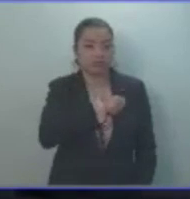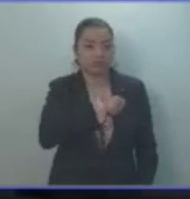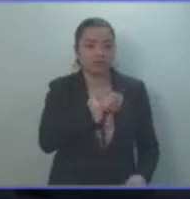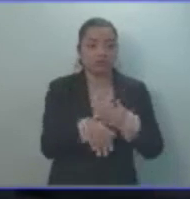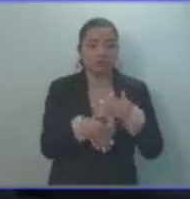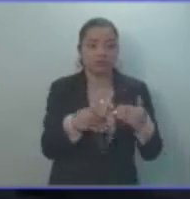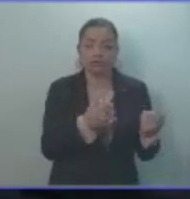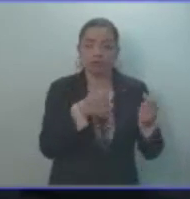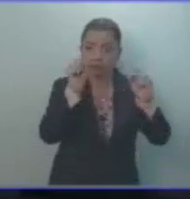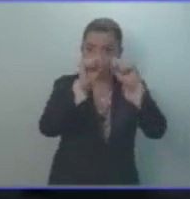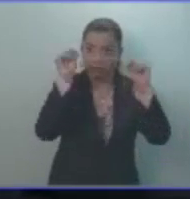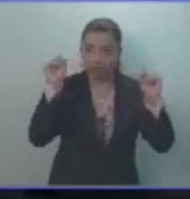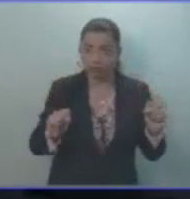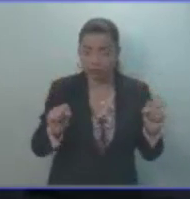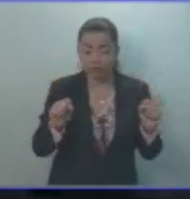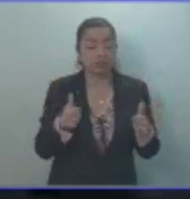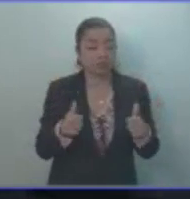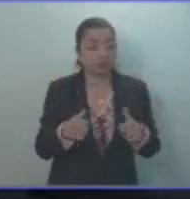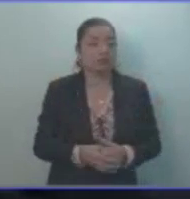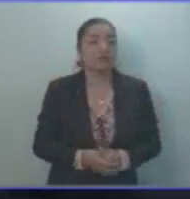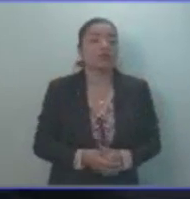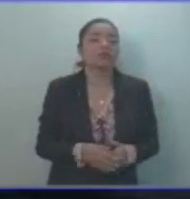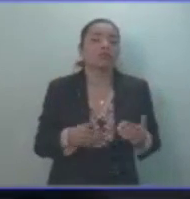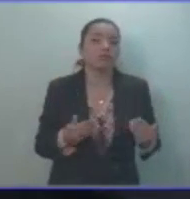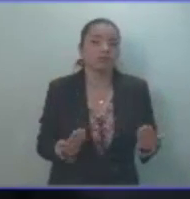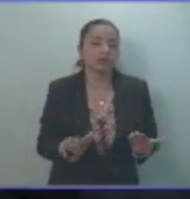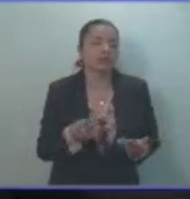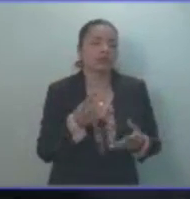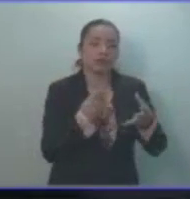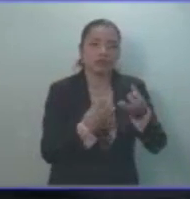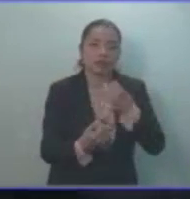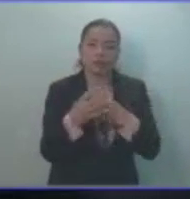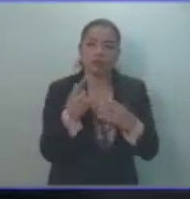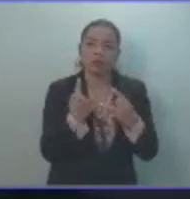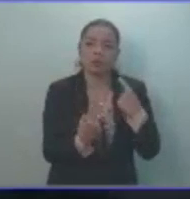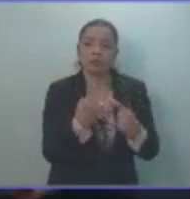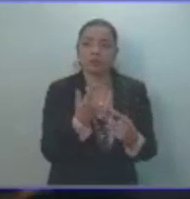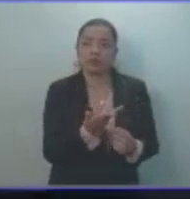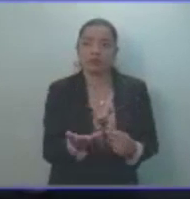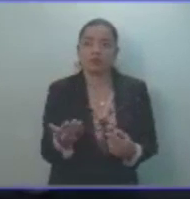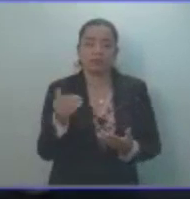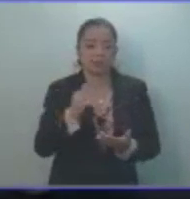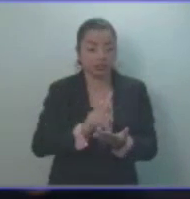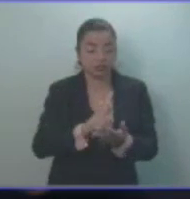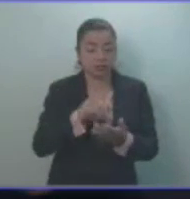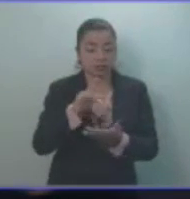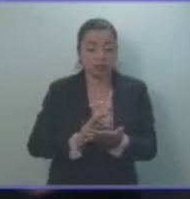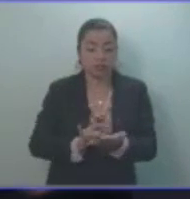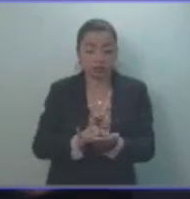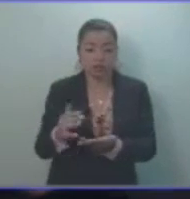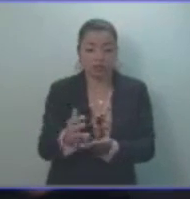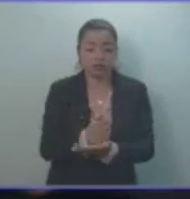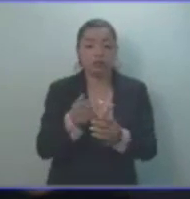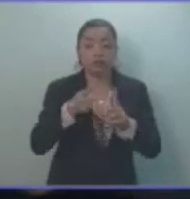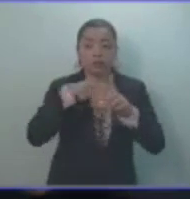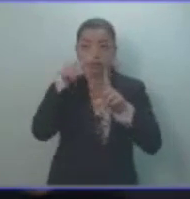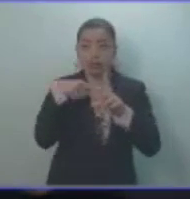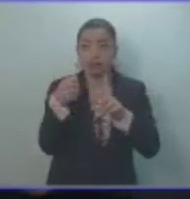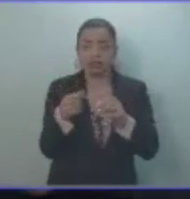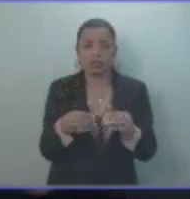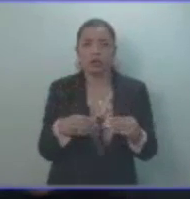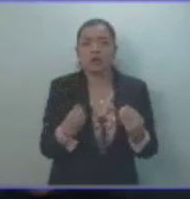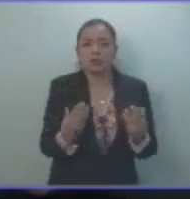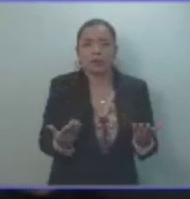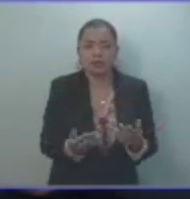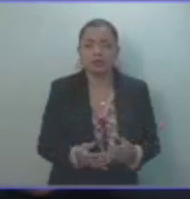al nuevo sistema de cuentas nacionales. Correcto. Coméntenos cuáles son esas nuevas metas en carga tributaria y carga fiscal, cómo se va a comportar.